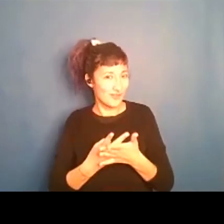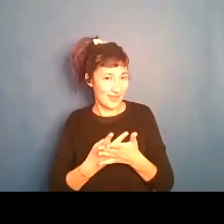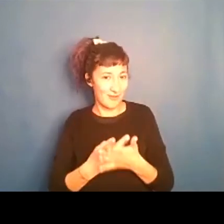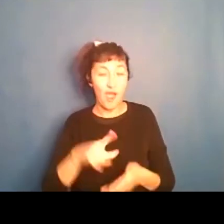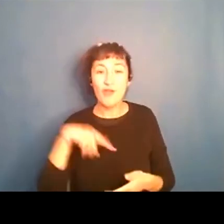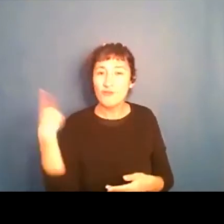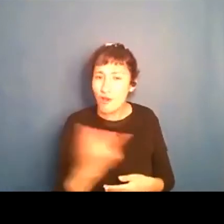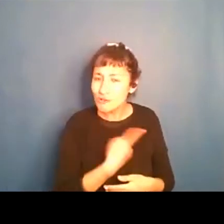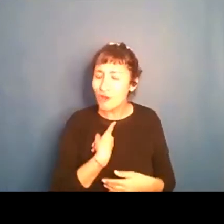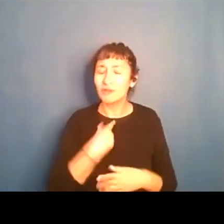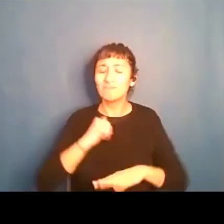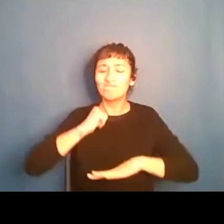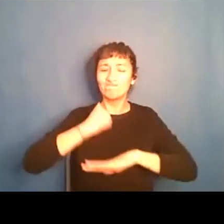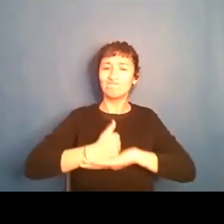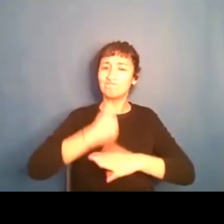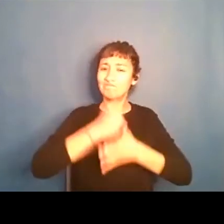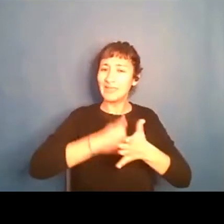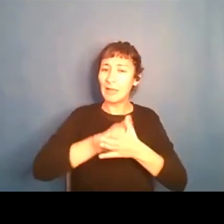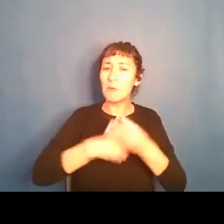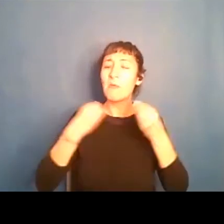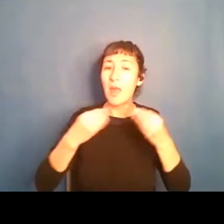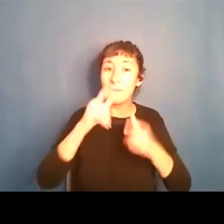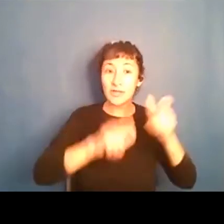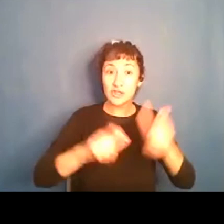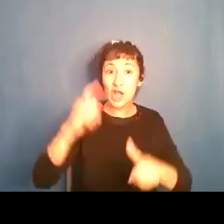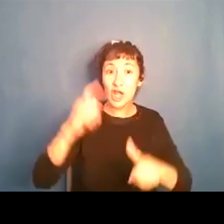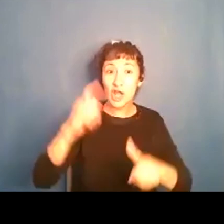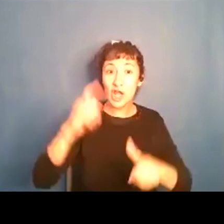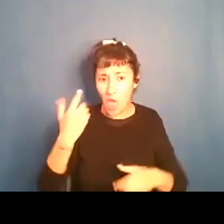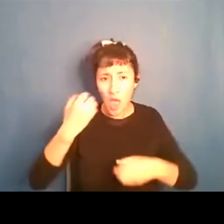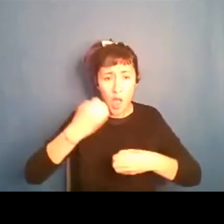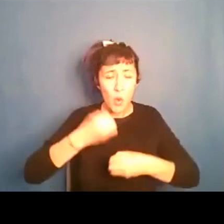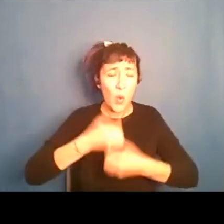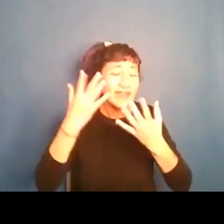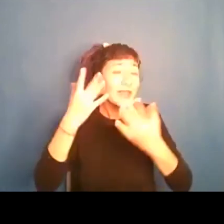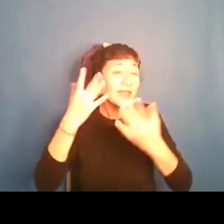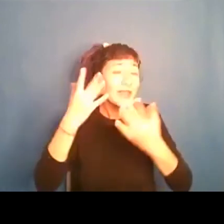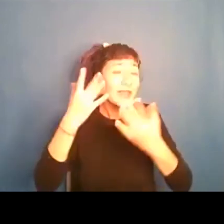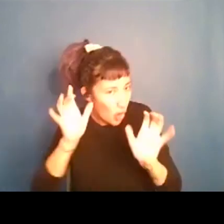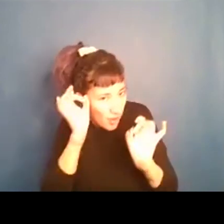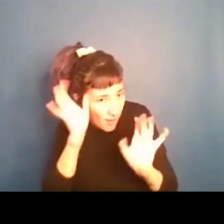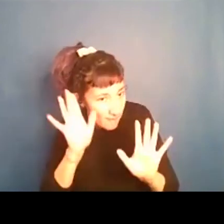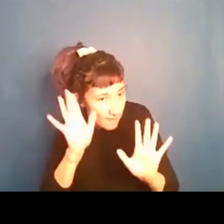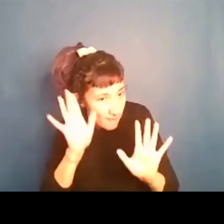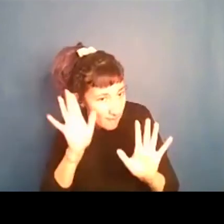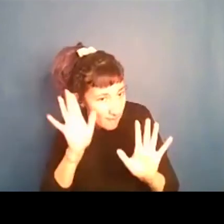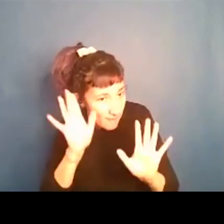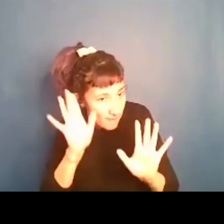y militamos para que las personas sordas, cualquier persona, perdón, quiera aprender lengua de señas,